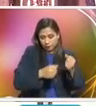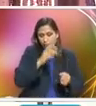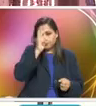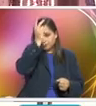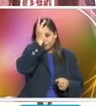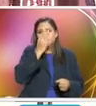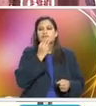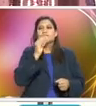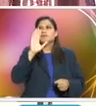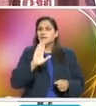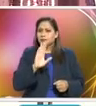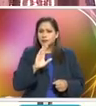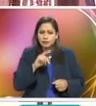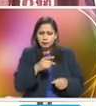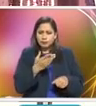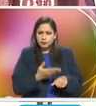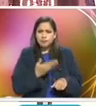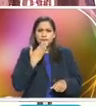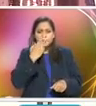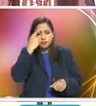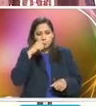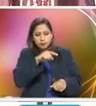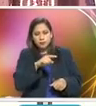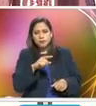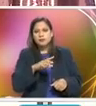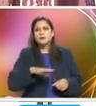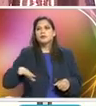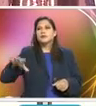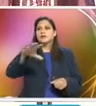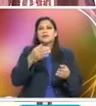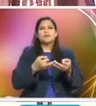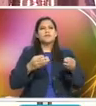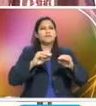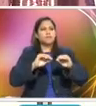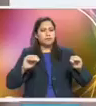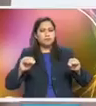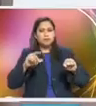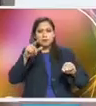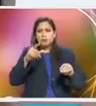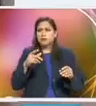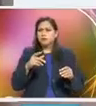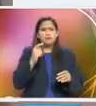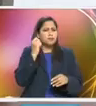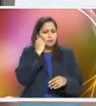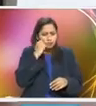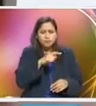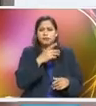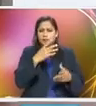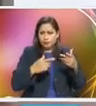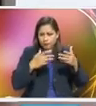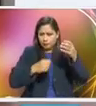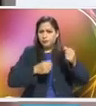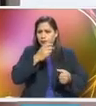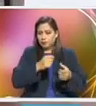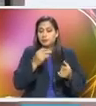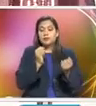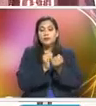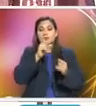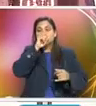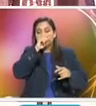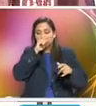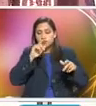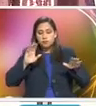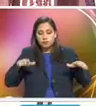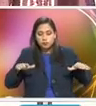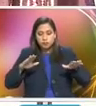especie ideal para que se desarrollen estos ambientes desérticos. Igual las aves de corral, con el